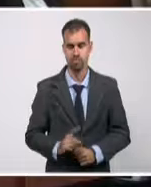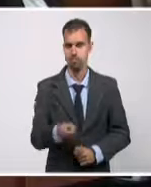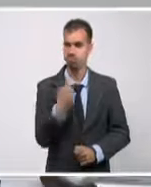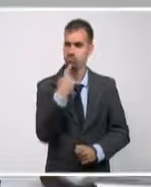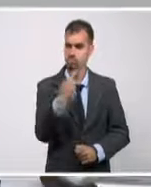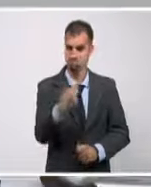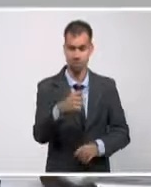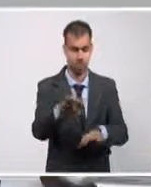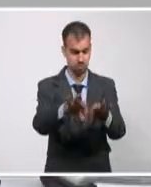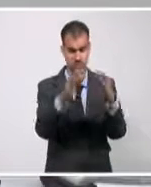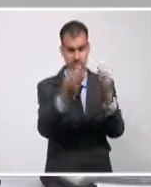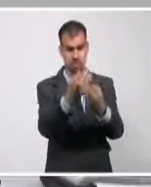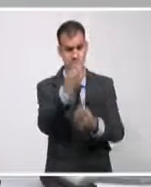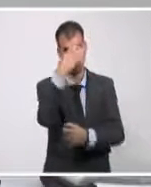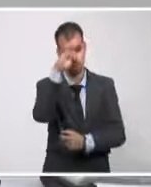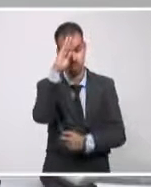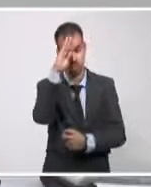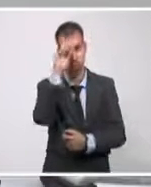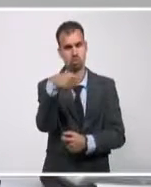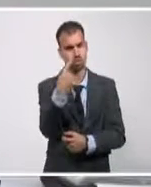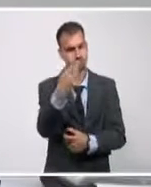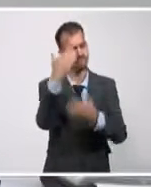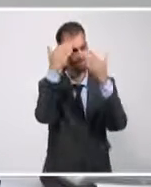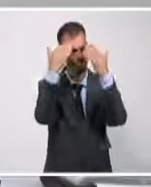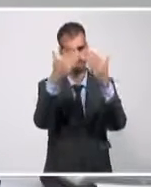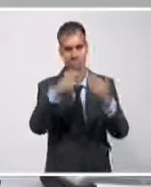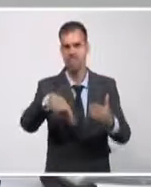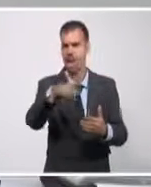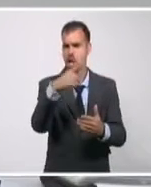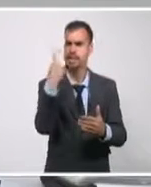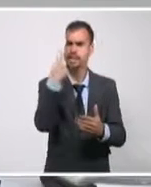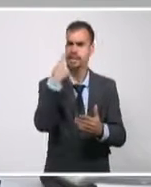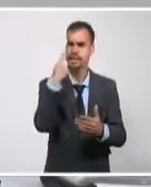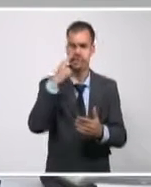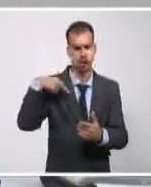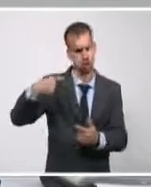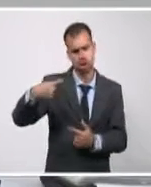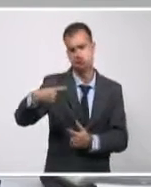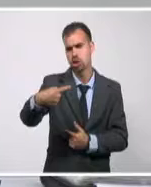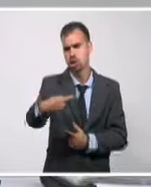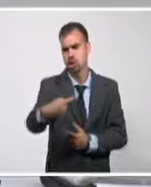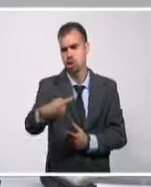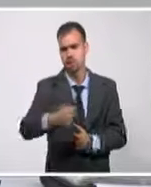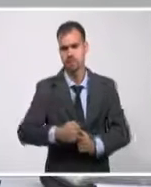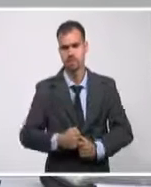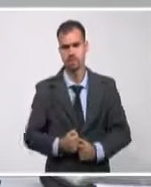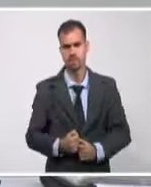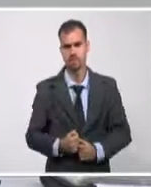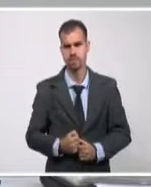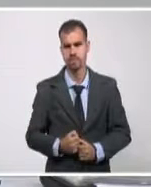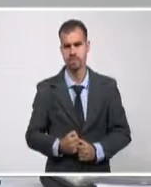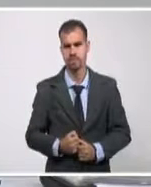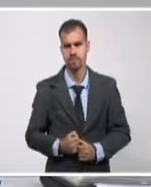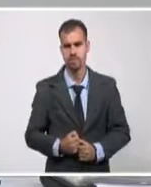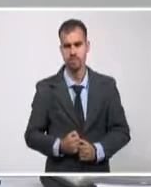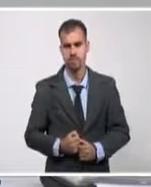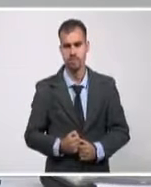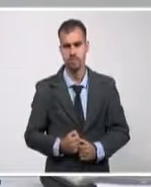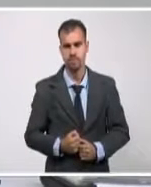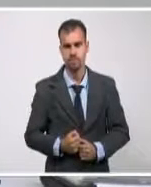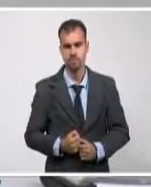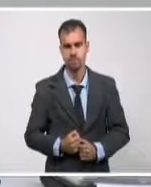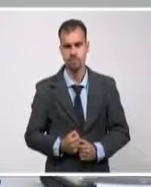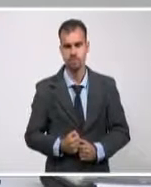gratitud y nuestro abrazo por haber sido la inspiradora de cada día, por haber sido